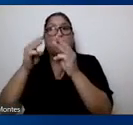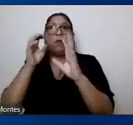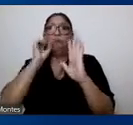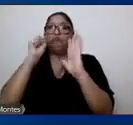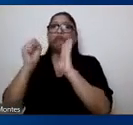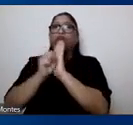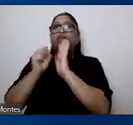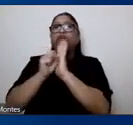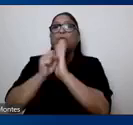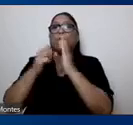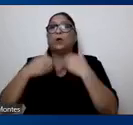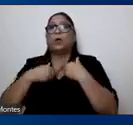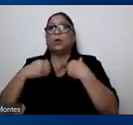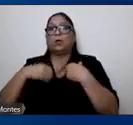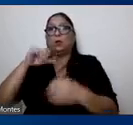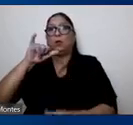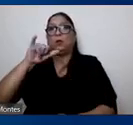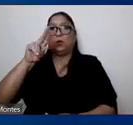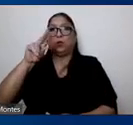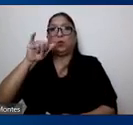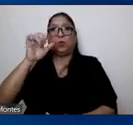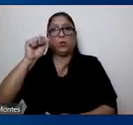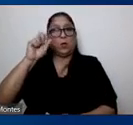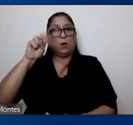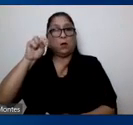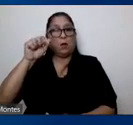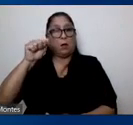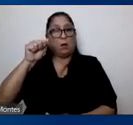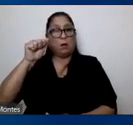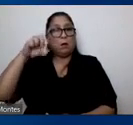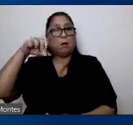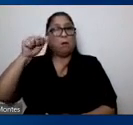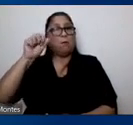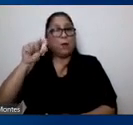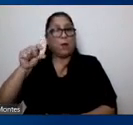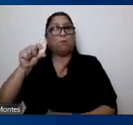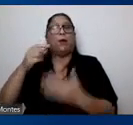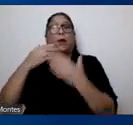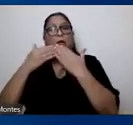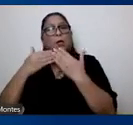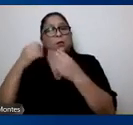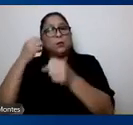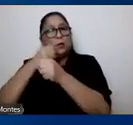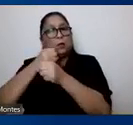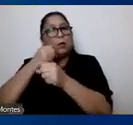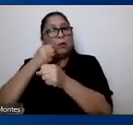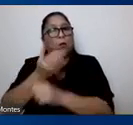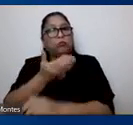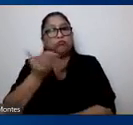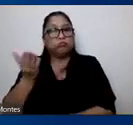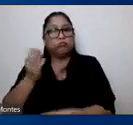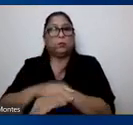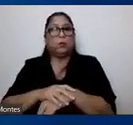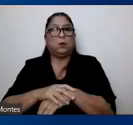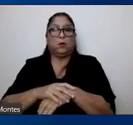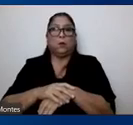que tiene Yuyanapa para agradecer el trabajo de la misma. Entonces, vayamos